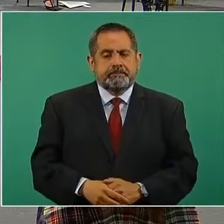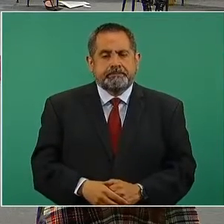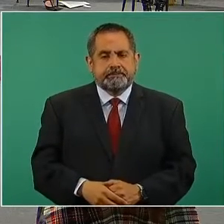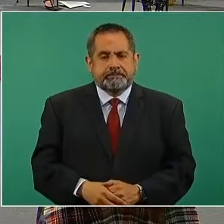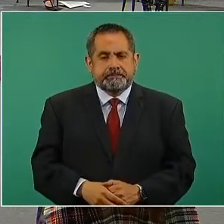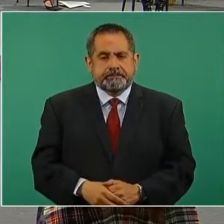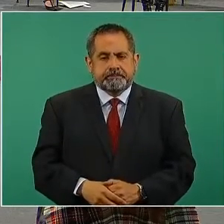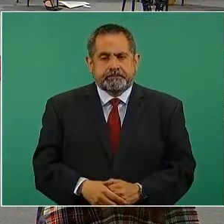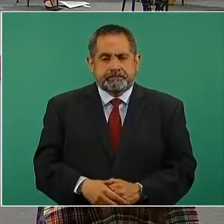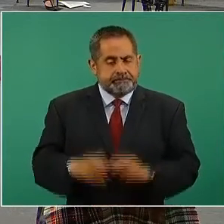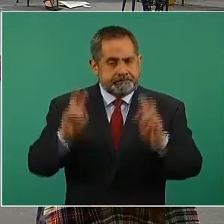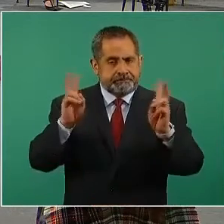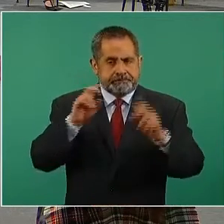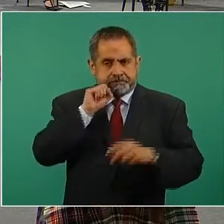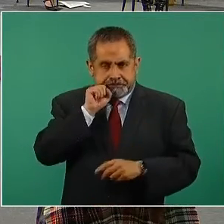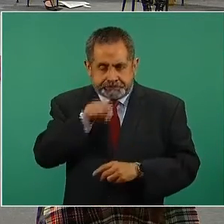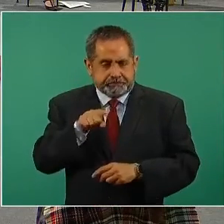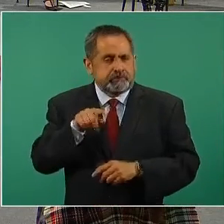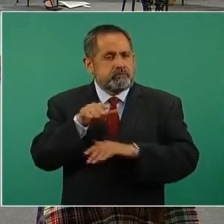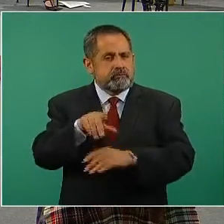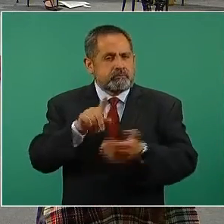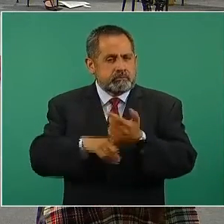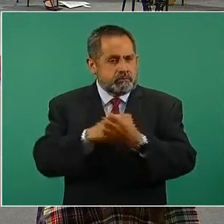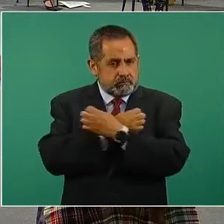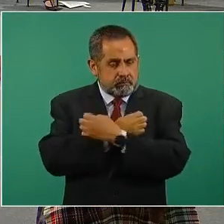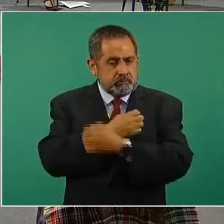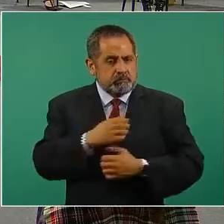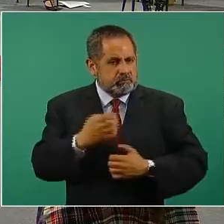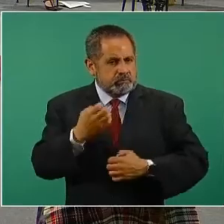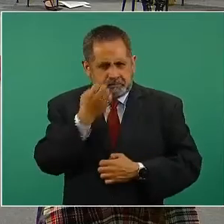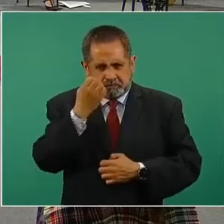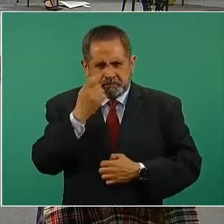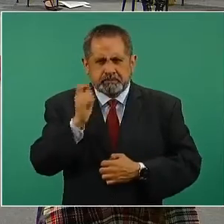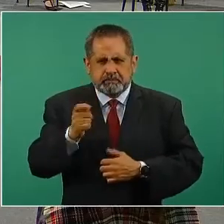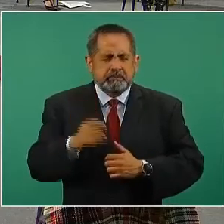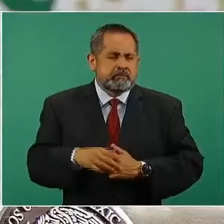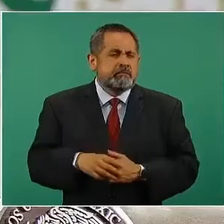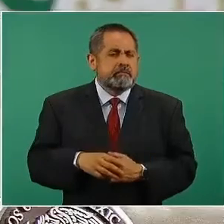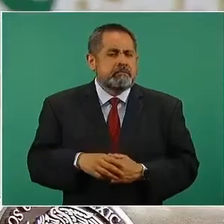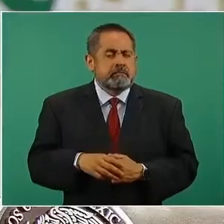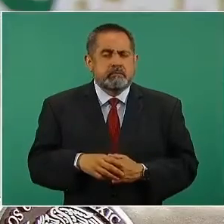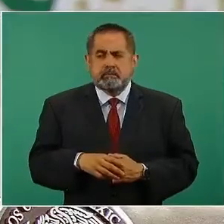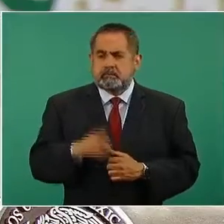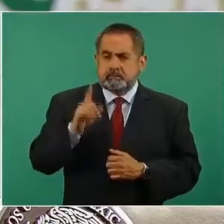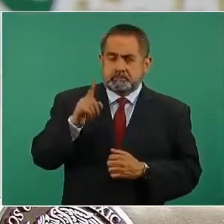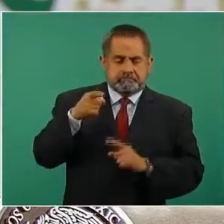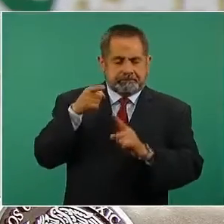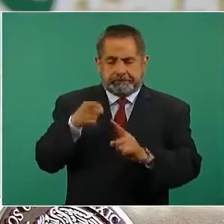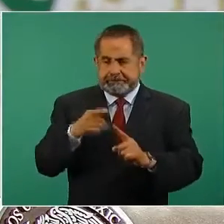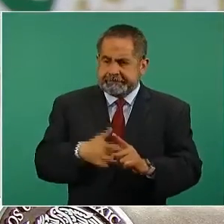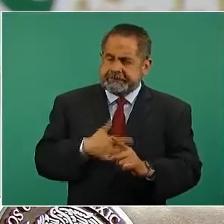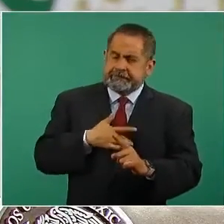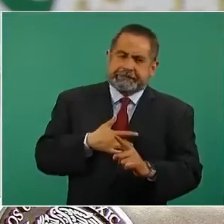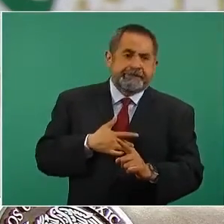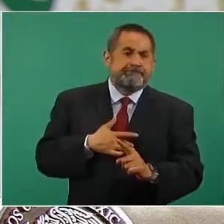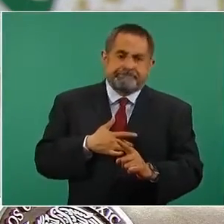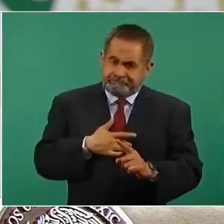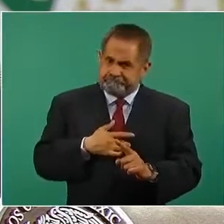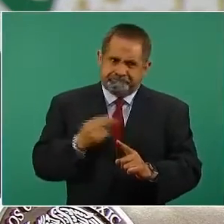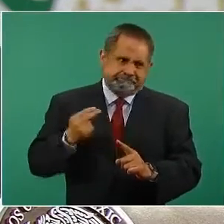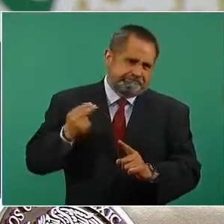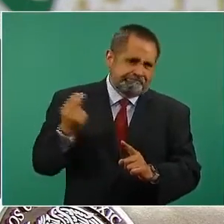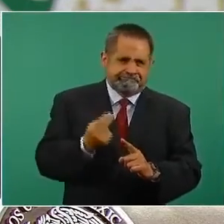En el tema también educativo, fue uno de los temas más sentidos